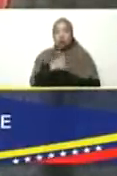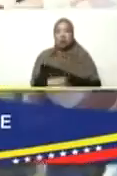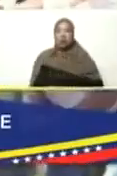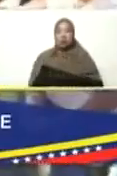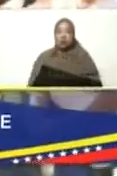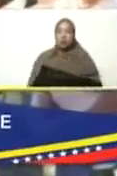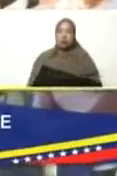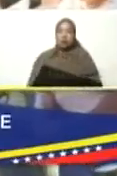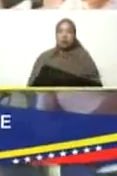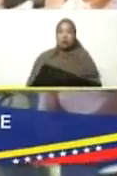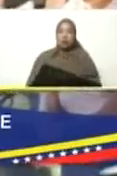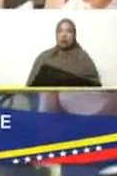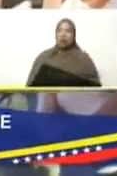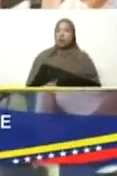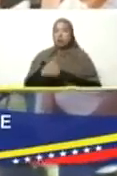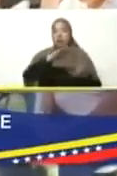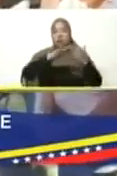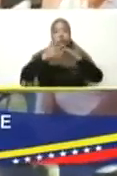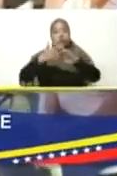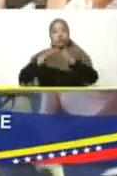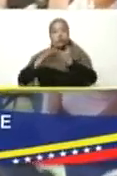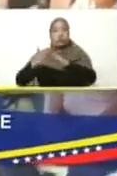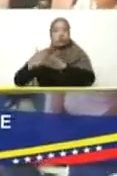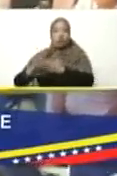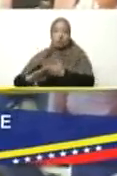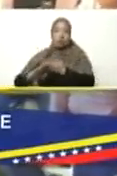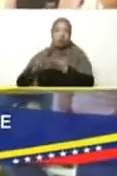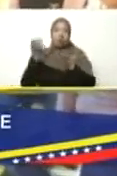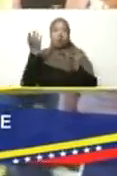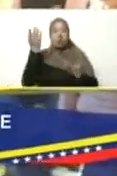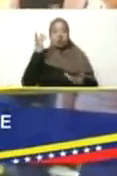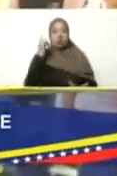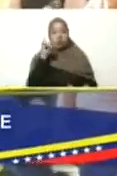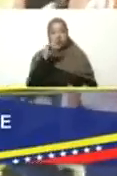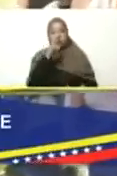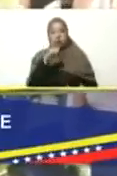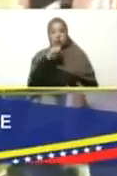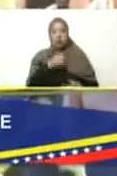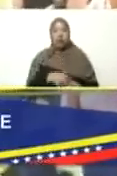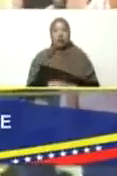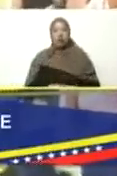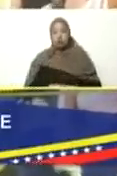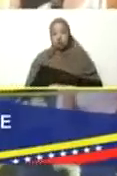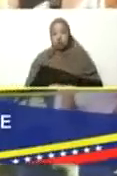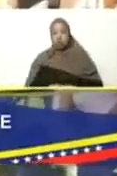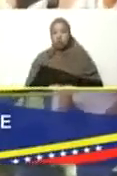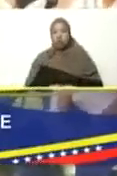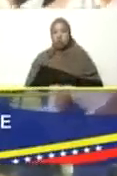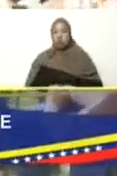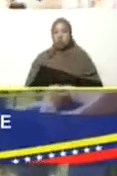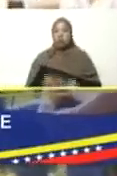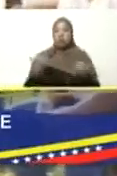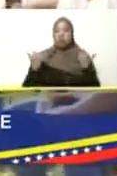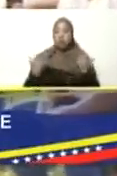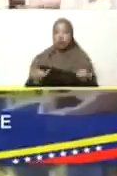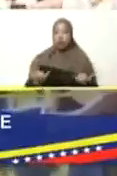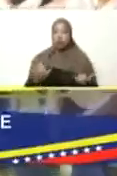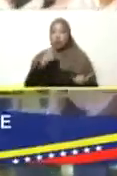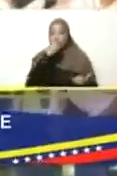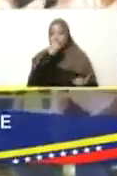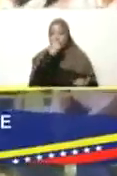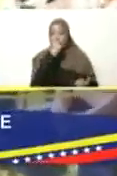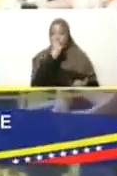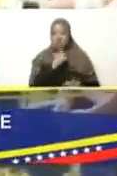significativa de los consejos comunales y de las comunas. Creo que además ha llegado el momento de